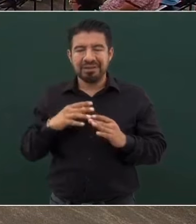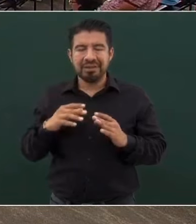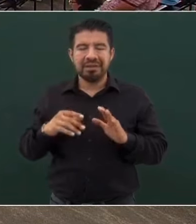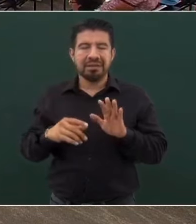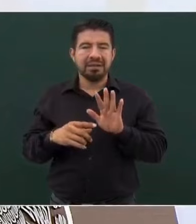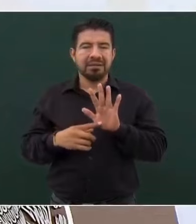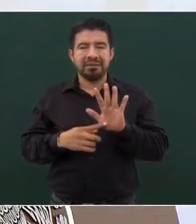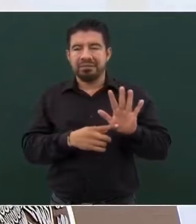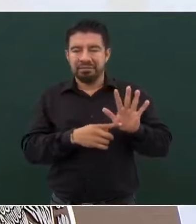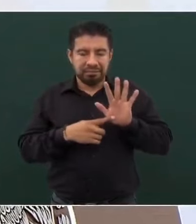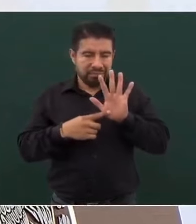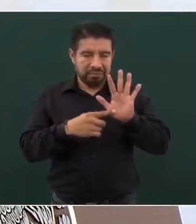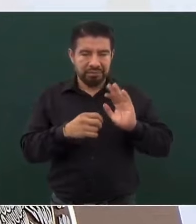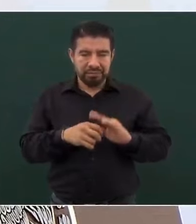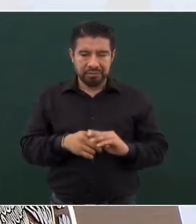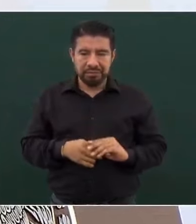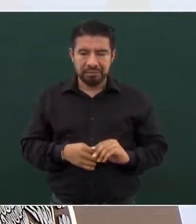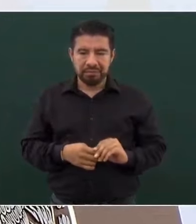He estado,